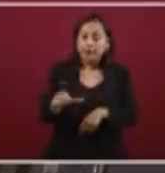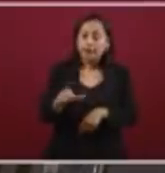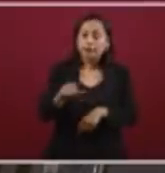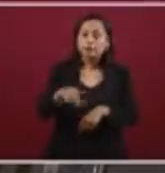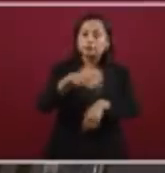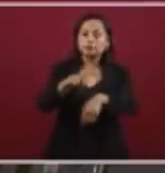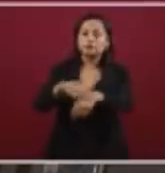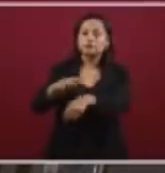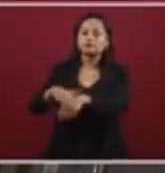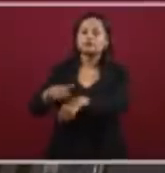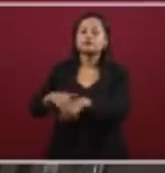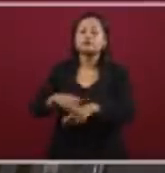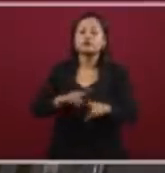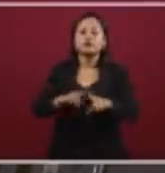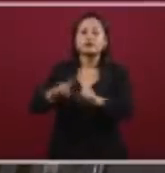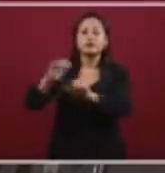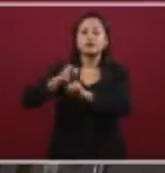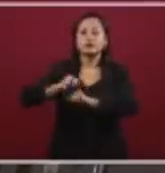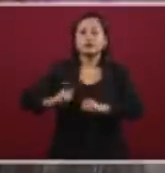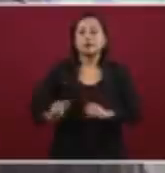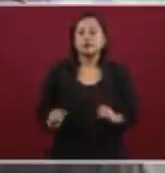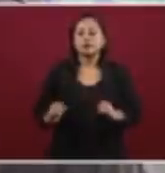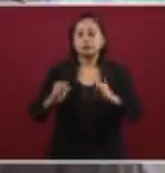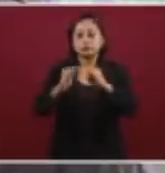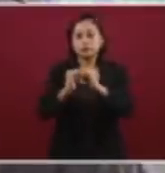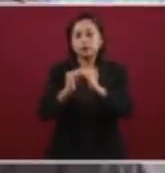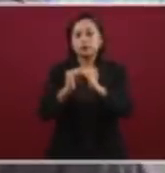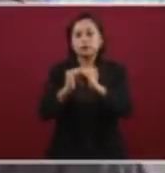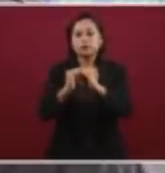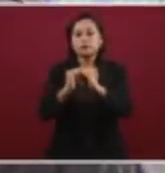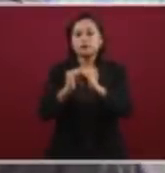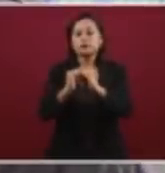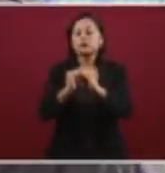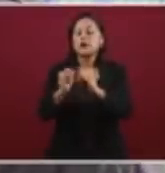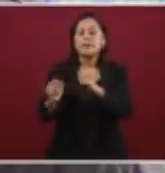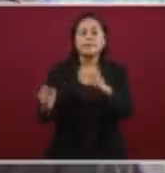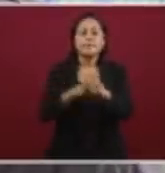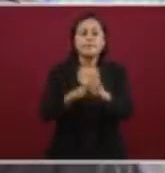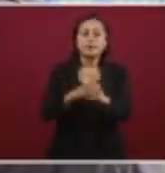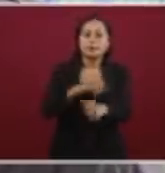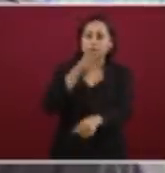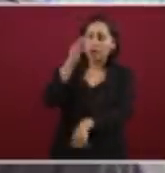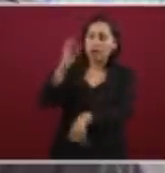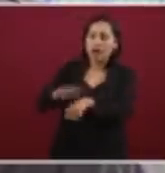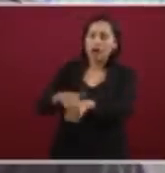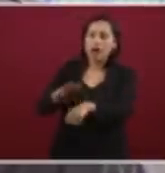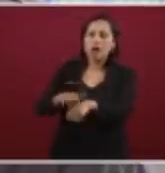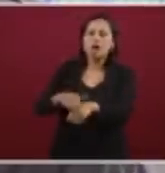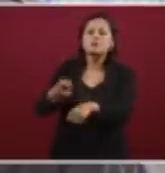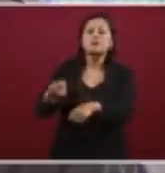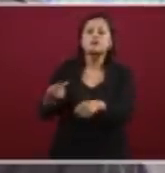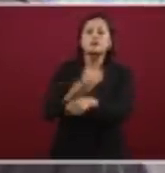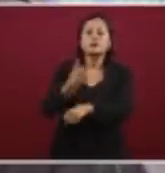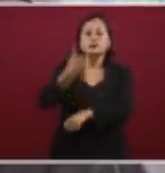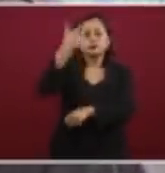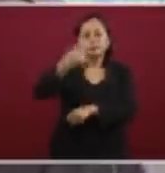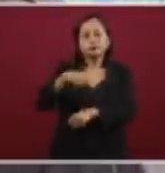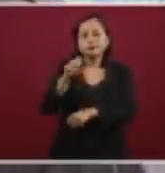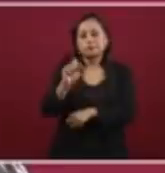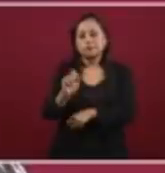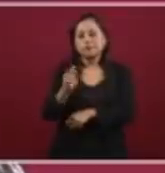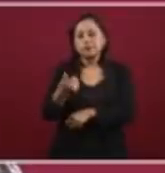federales que tuvieron un primer contacto con los hechos acontecidos la noche del 26 y 27 de septiembre de 2014